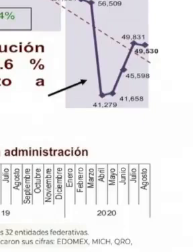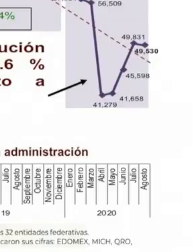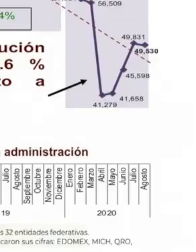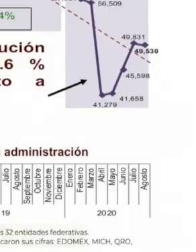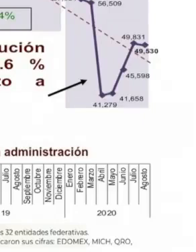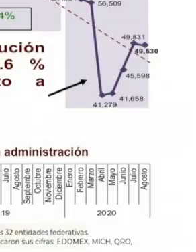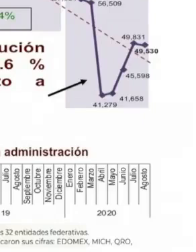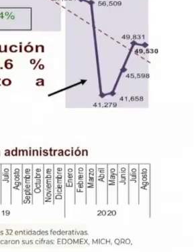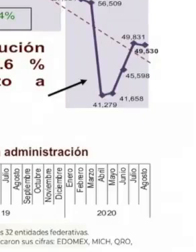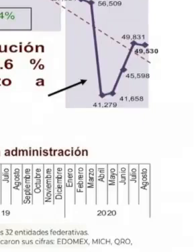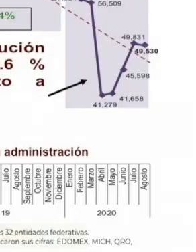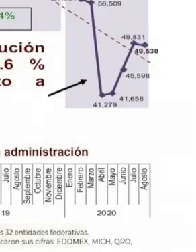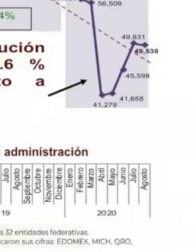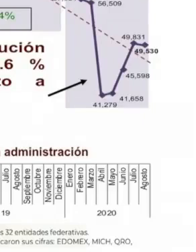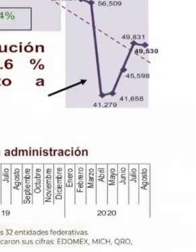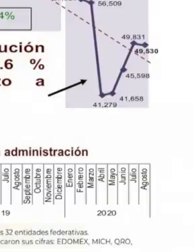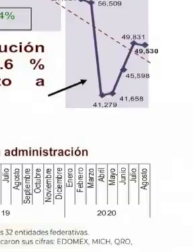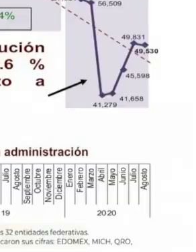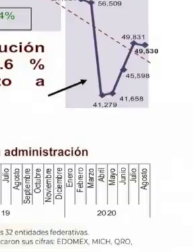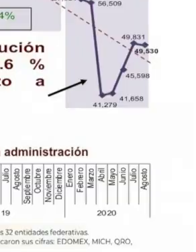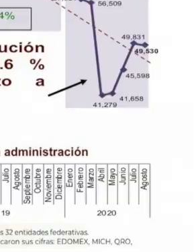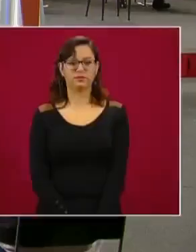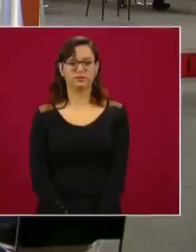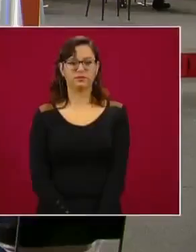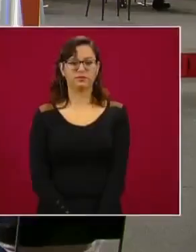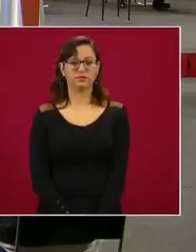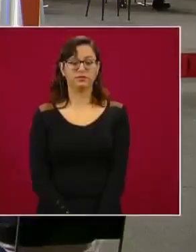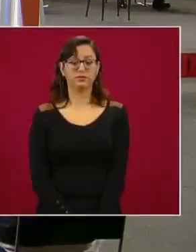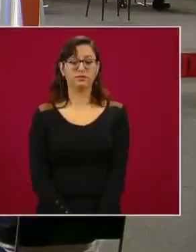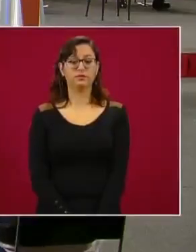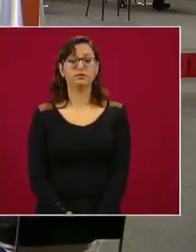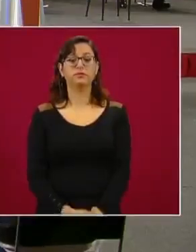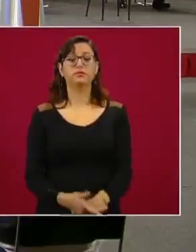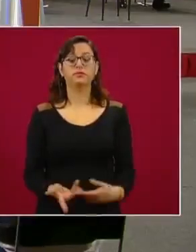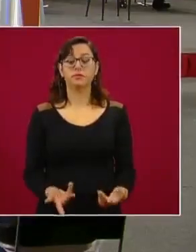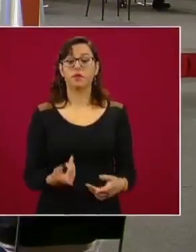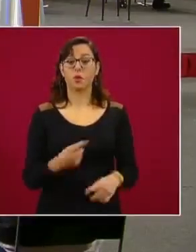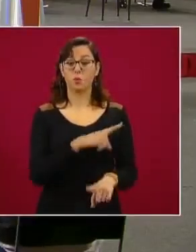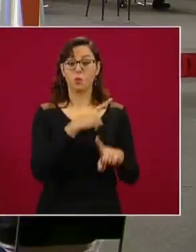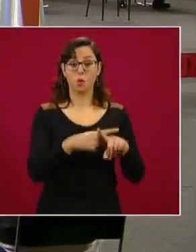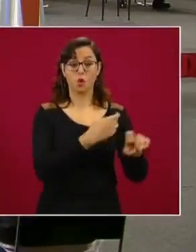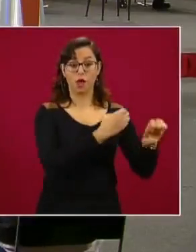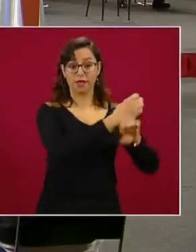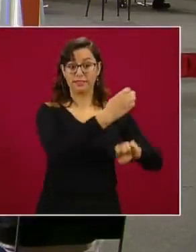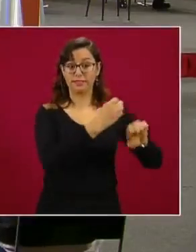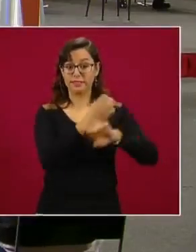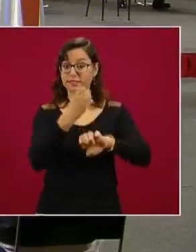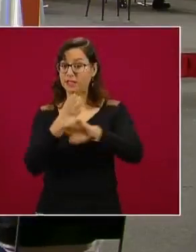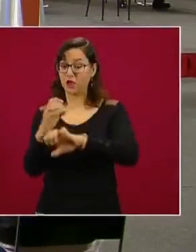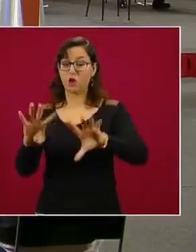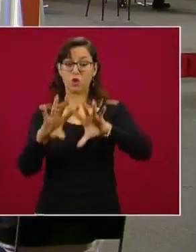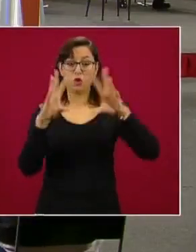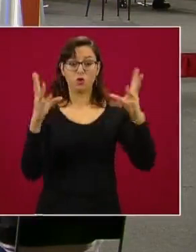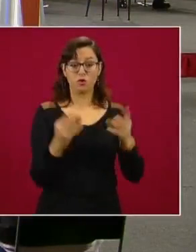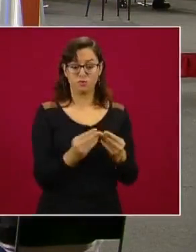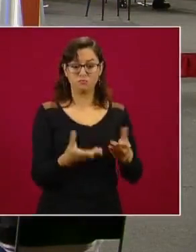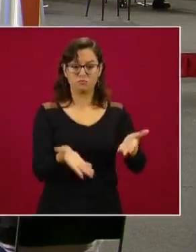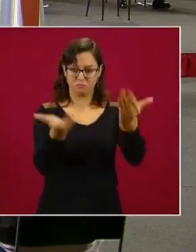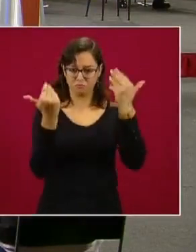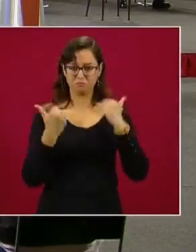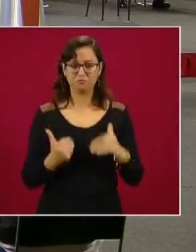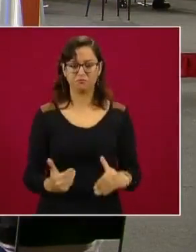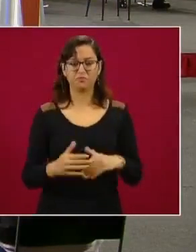total. No me detengo, se los dejamos a ustedes adelante. Aquí por entidad federativa absoluta, cien mil, adelante.